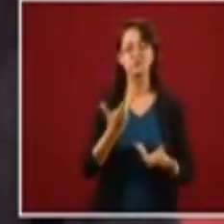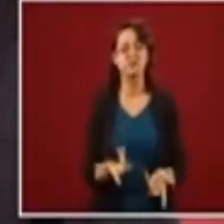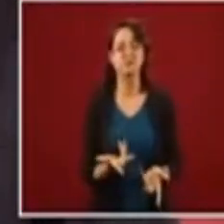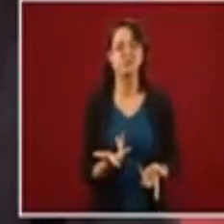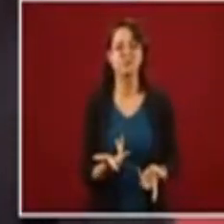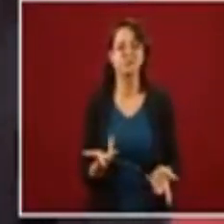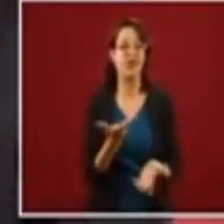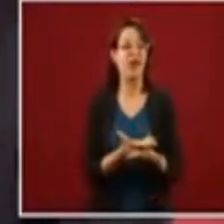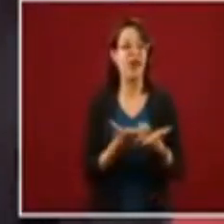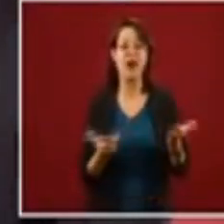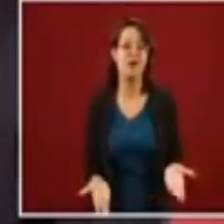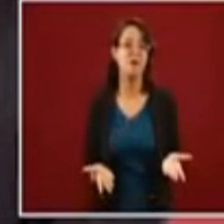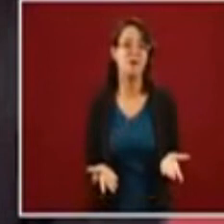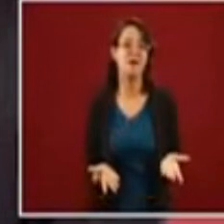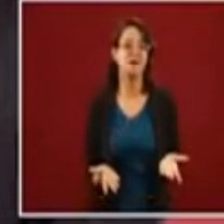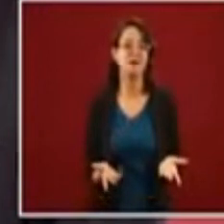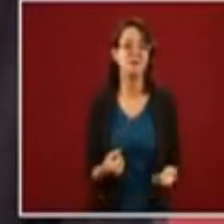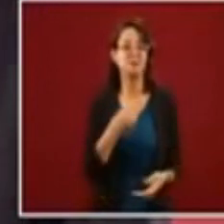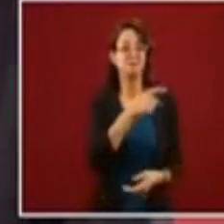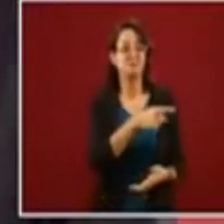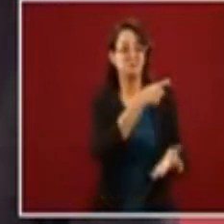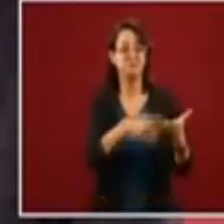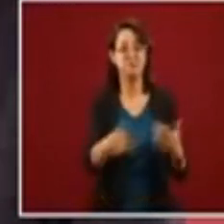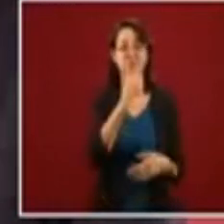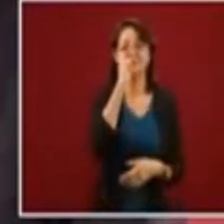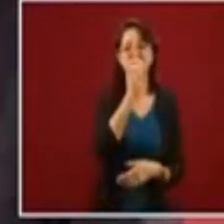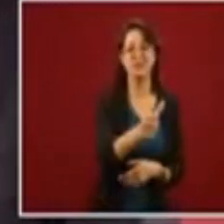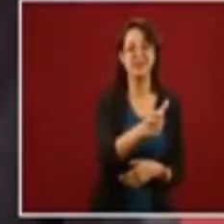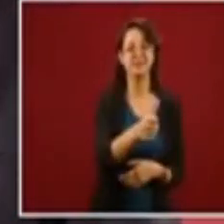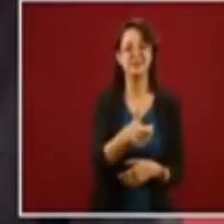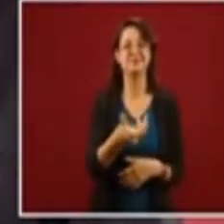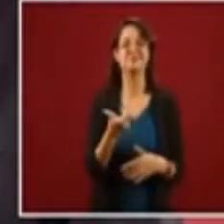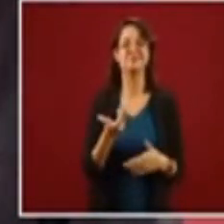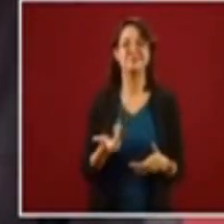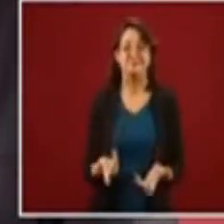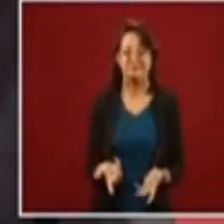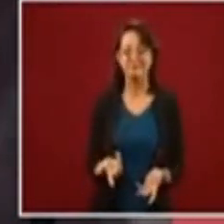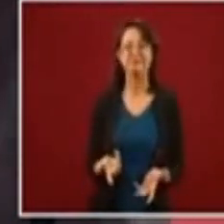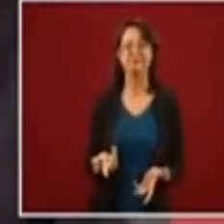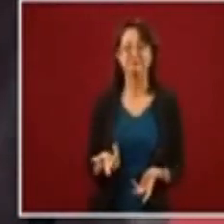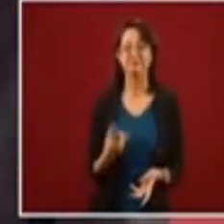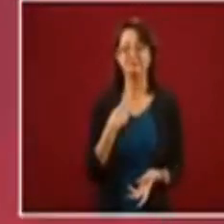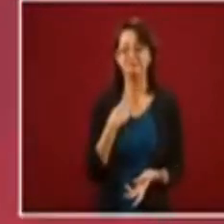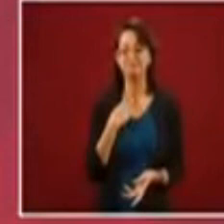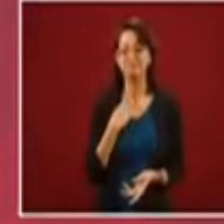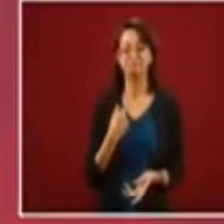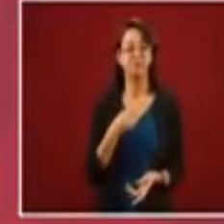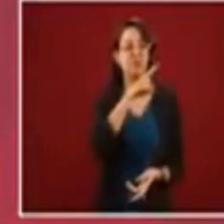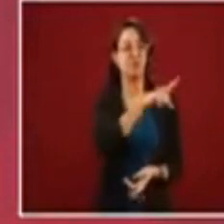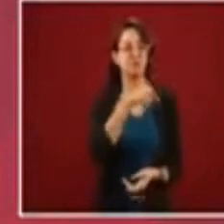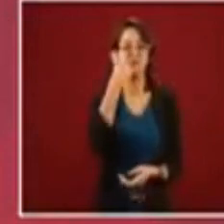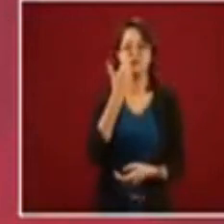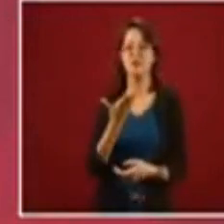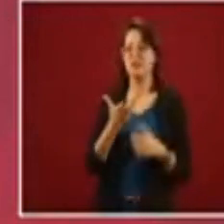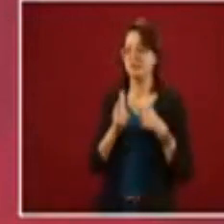y resulta que no tienen los medicamentos y quieren ellos seguir teniendo